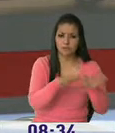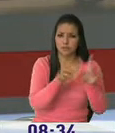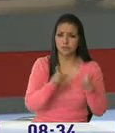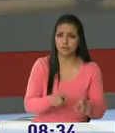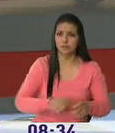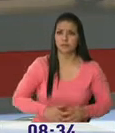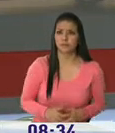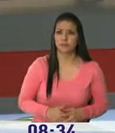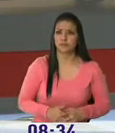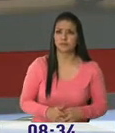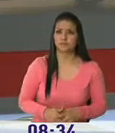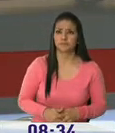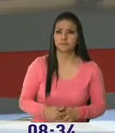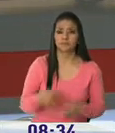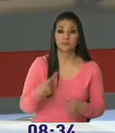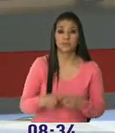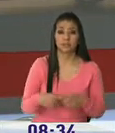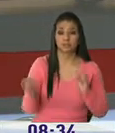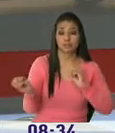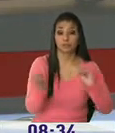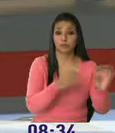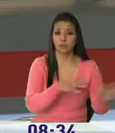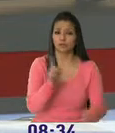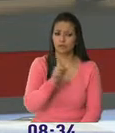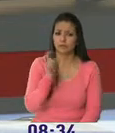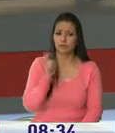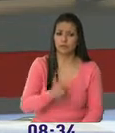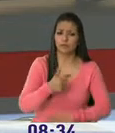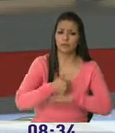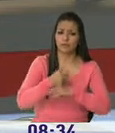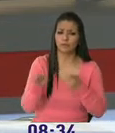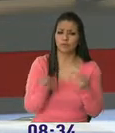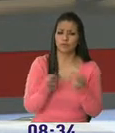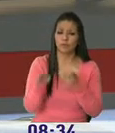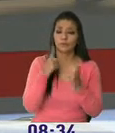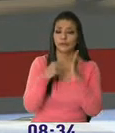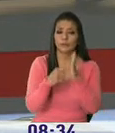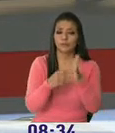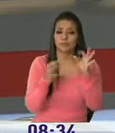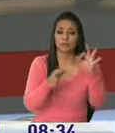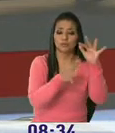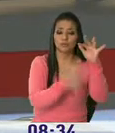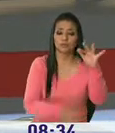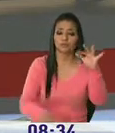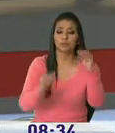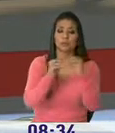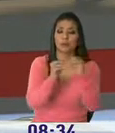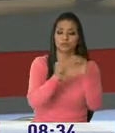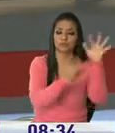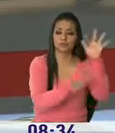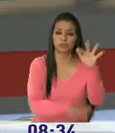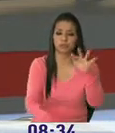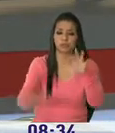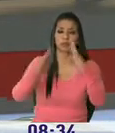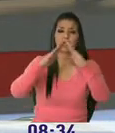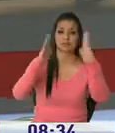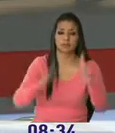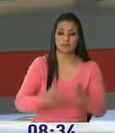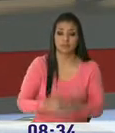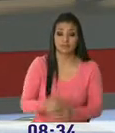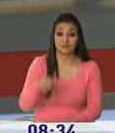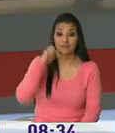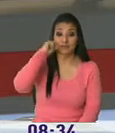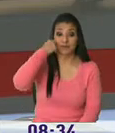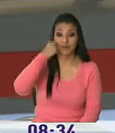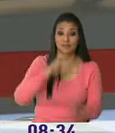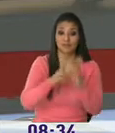sea, Quito no es tierra de nadie, digo yo. Entonces, ¿qué sucede si se desprende más la peña y se va encima de la casa? ¿Se acuerdan que había un vecino que